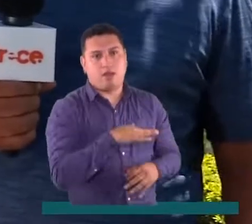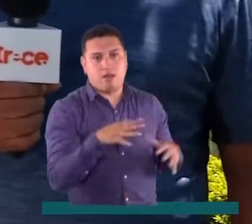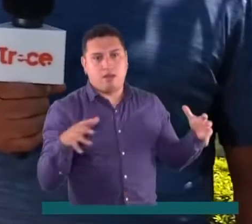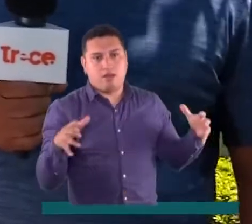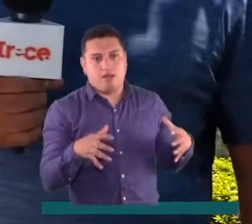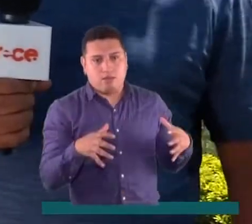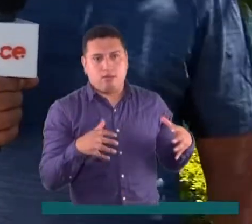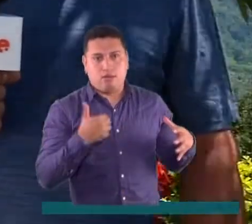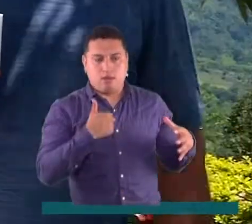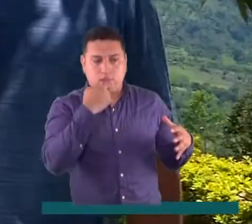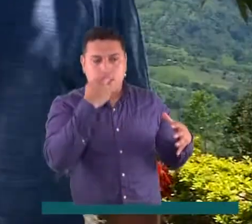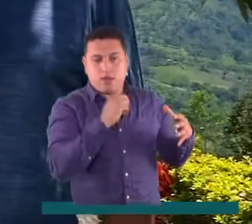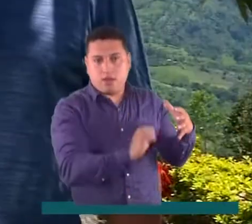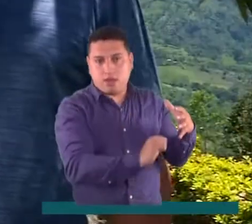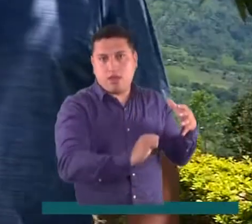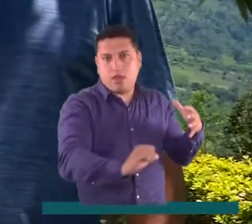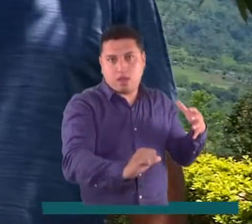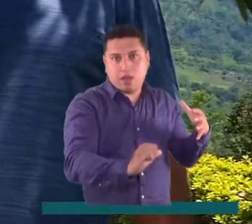pues